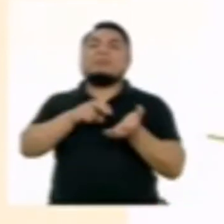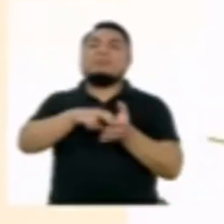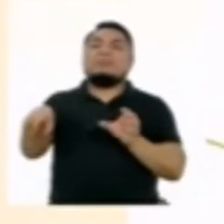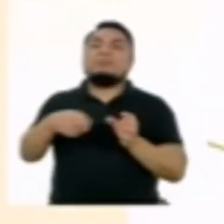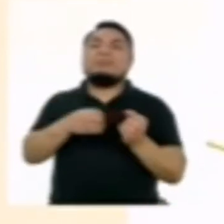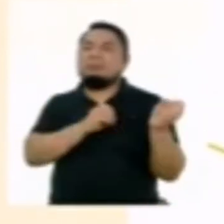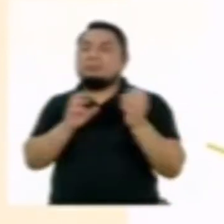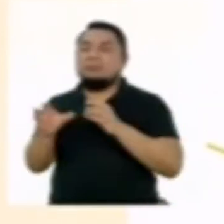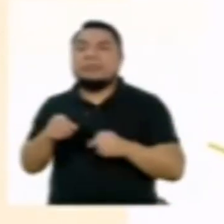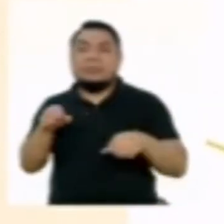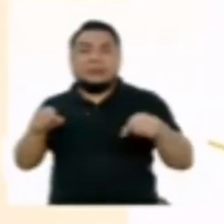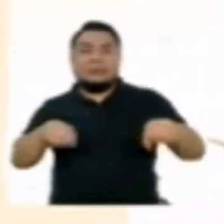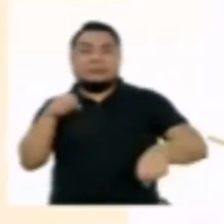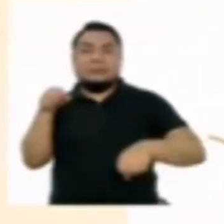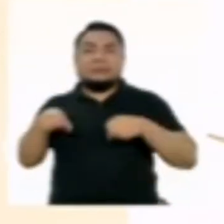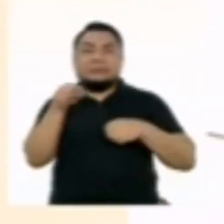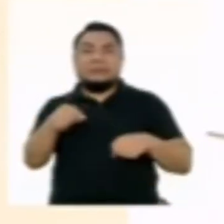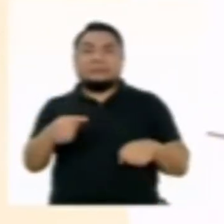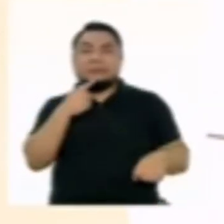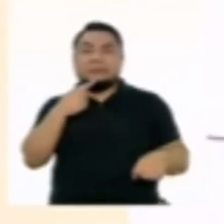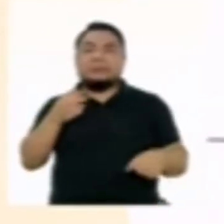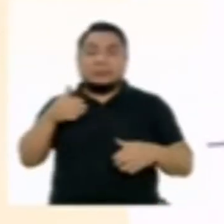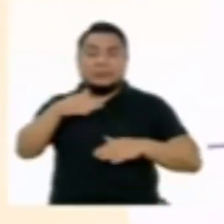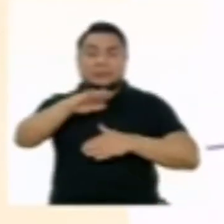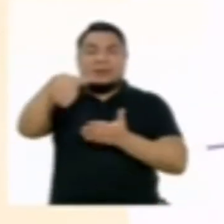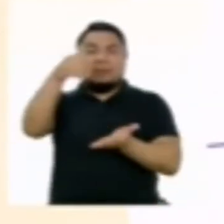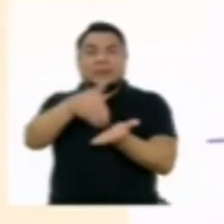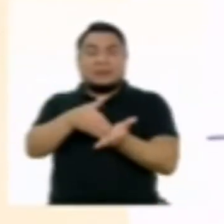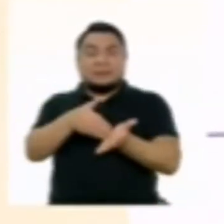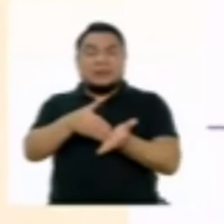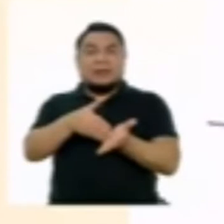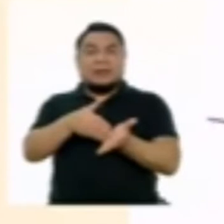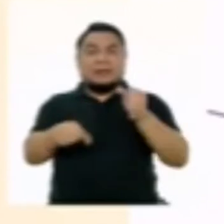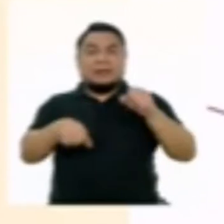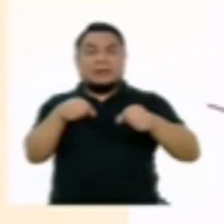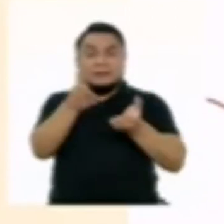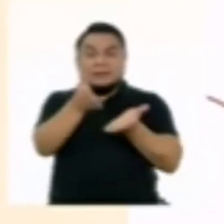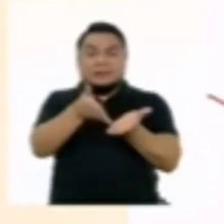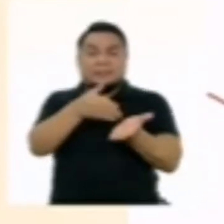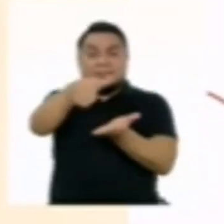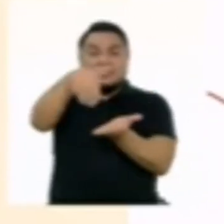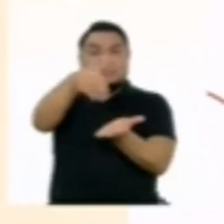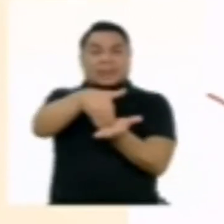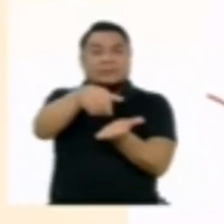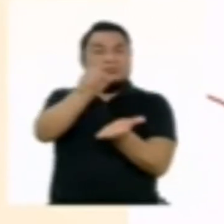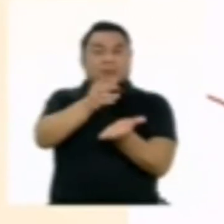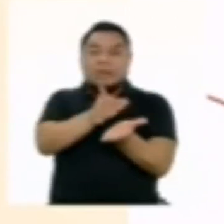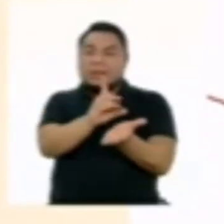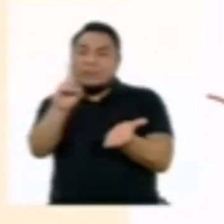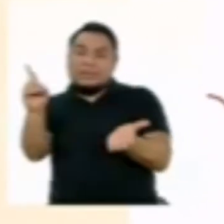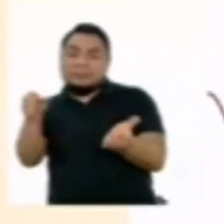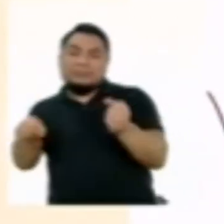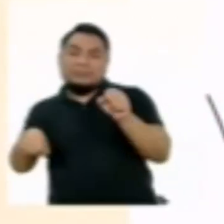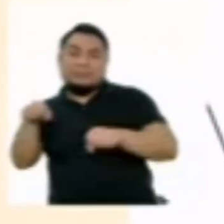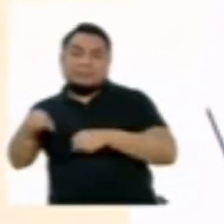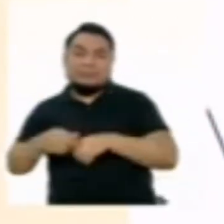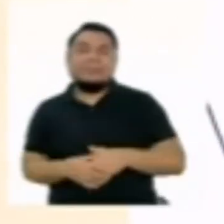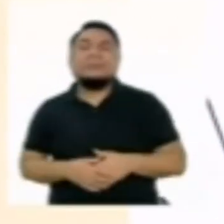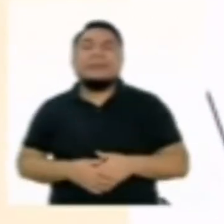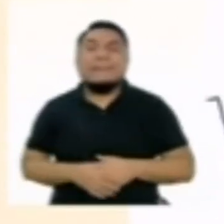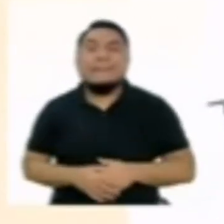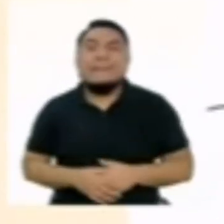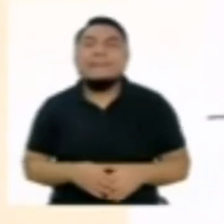izquierdo. Y mira al ciclista. Está yendo por la mitad de la pista. Debe ir por el lado derecho. Y también veo